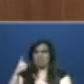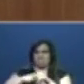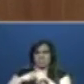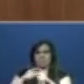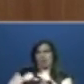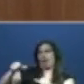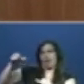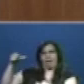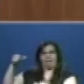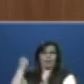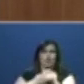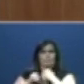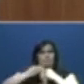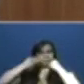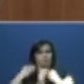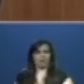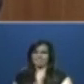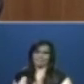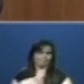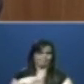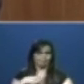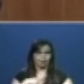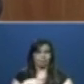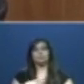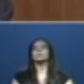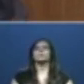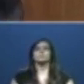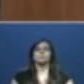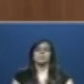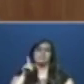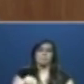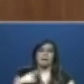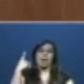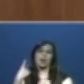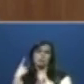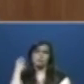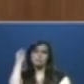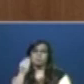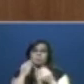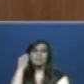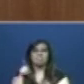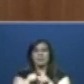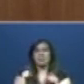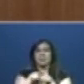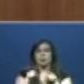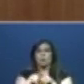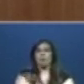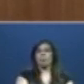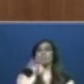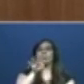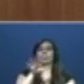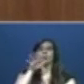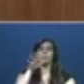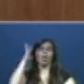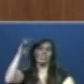de los tiempos de crecimiento y que esta sea interpretada por algunos como una decisión deliberada asociada a una determinada opción